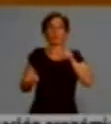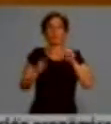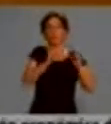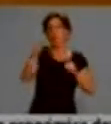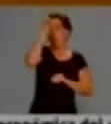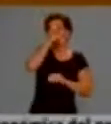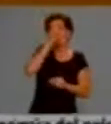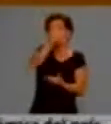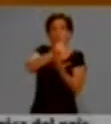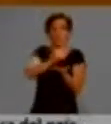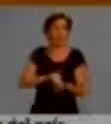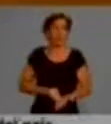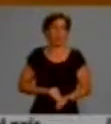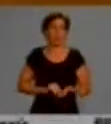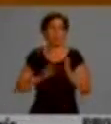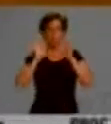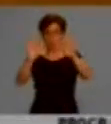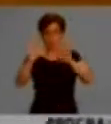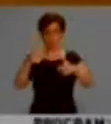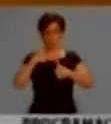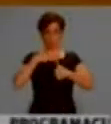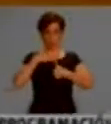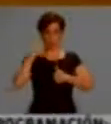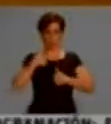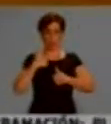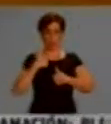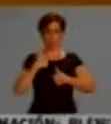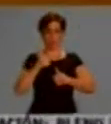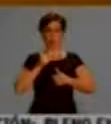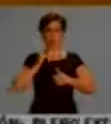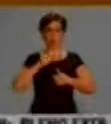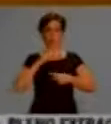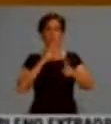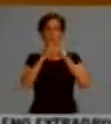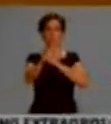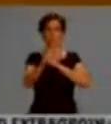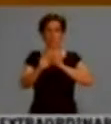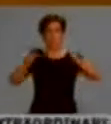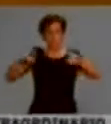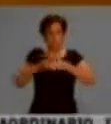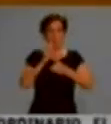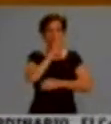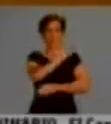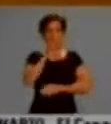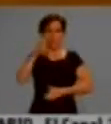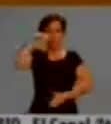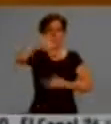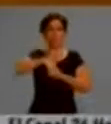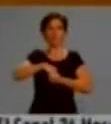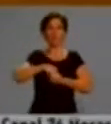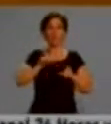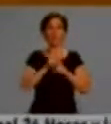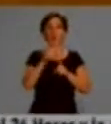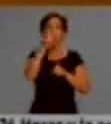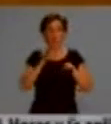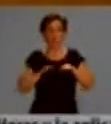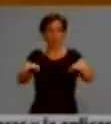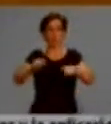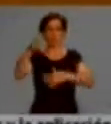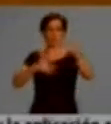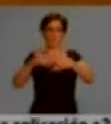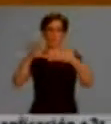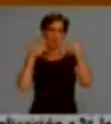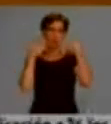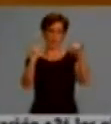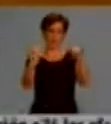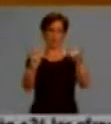les adelanto yo que en el Partido Popular ni se ha llevado una doble contabilidad ni se oculta